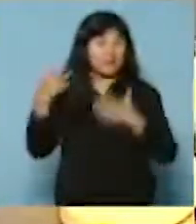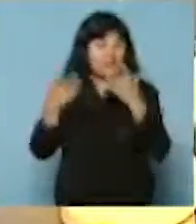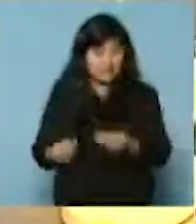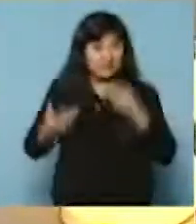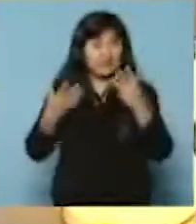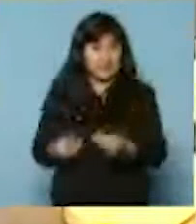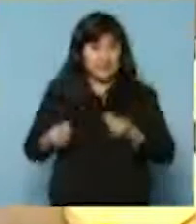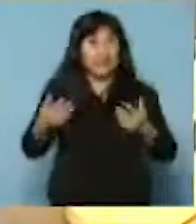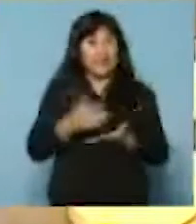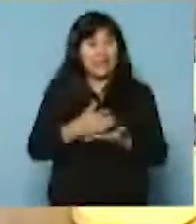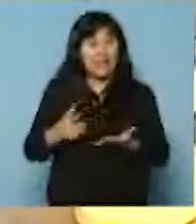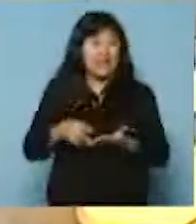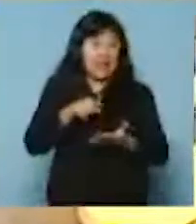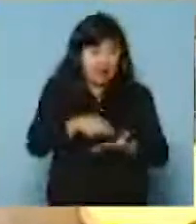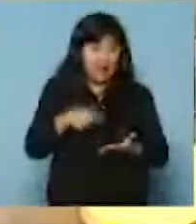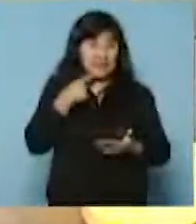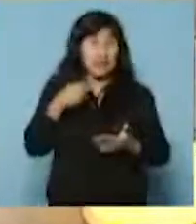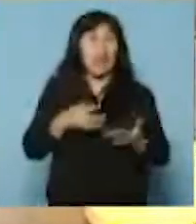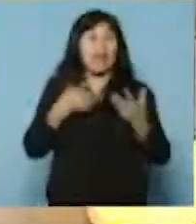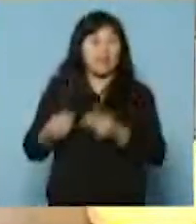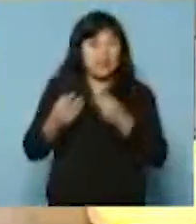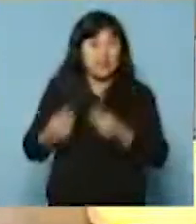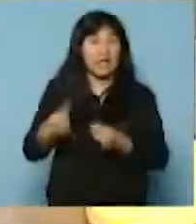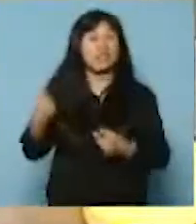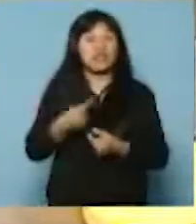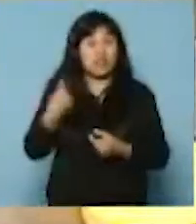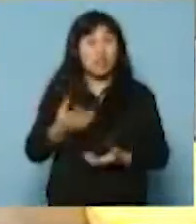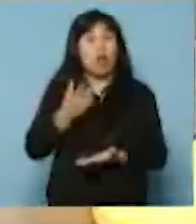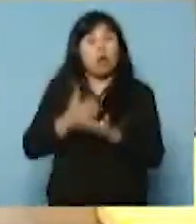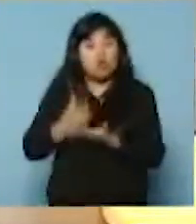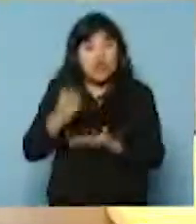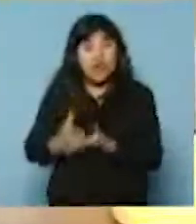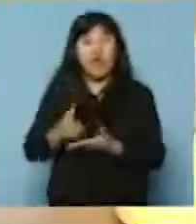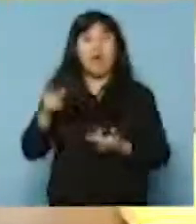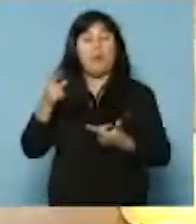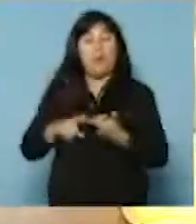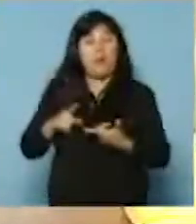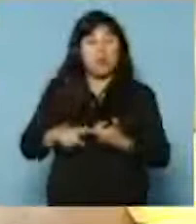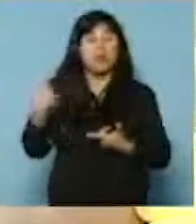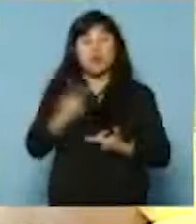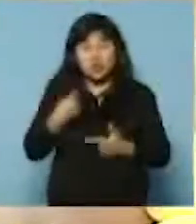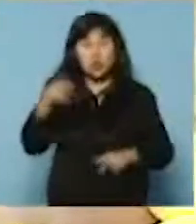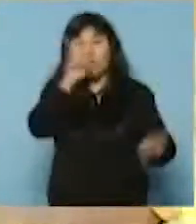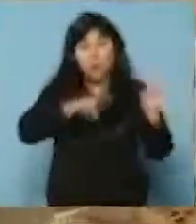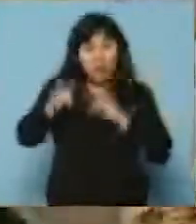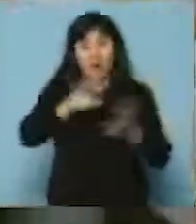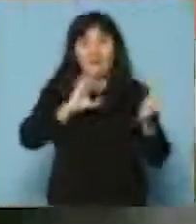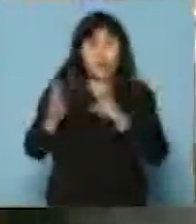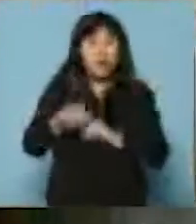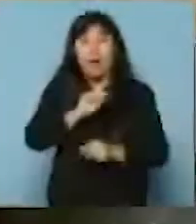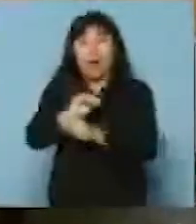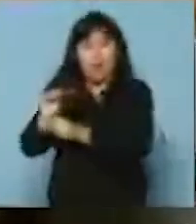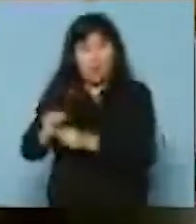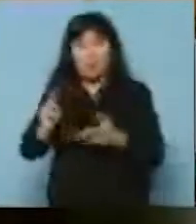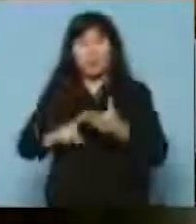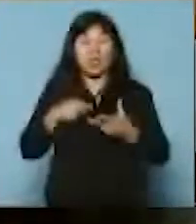nosotros con eso sufren tamos que logramos cocinar y también buscamos los recursos porque un comedor no es solamente